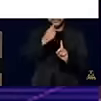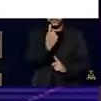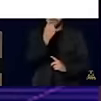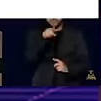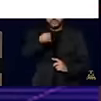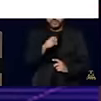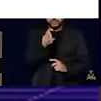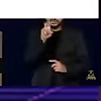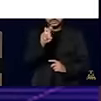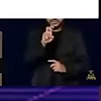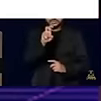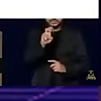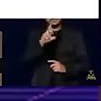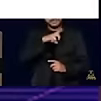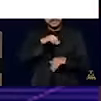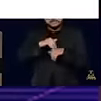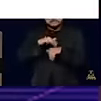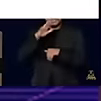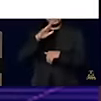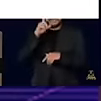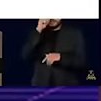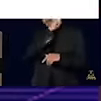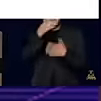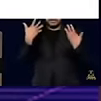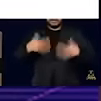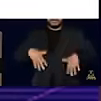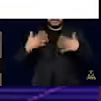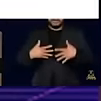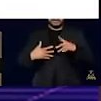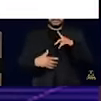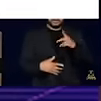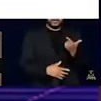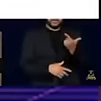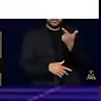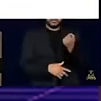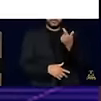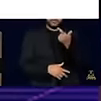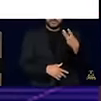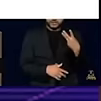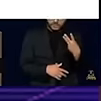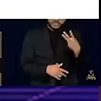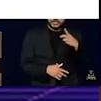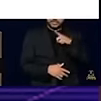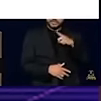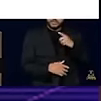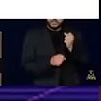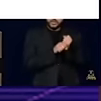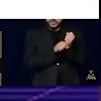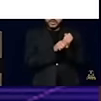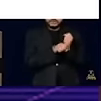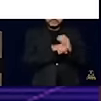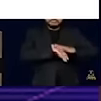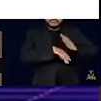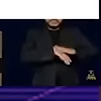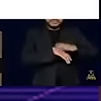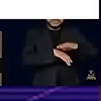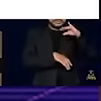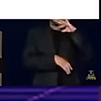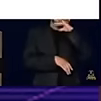dejar ese like, suscríbanse al canal, activen la campanita. Nos vemos en todas mis redes sociales. Alexa López con